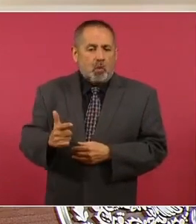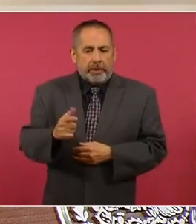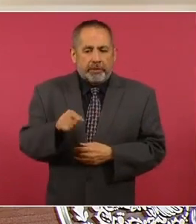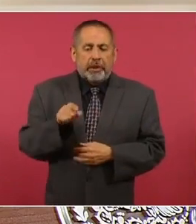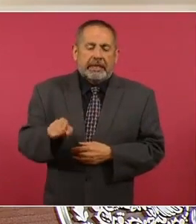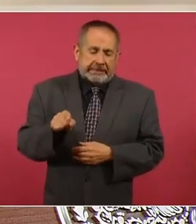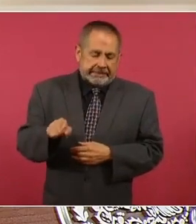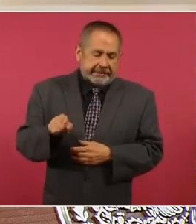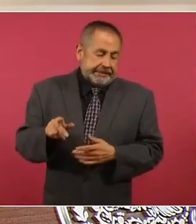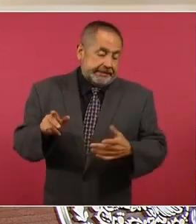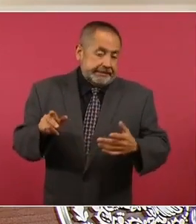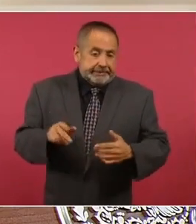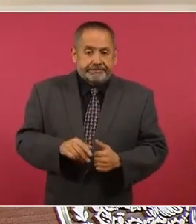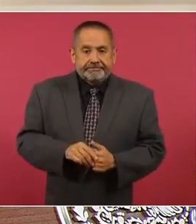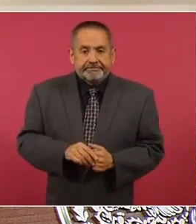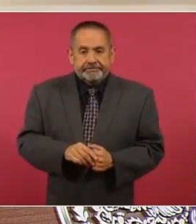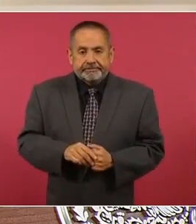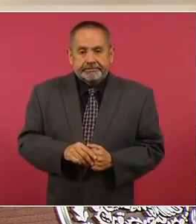el